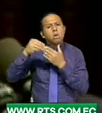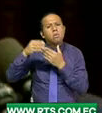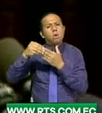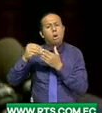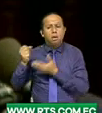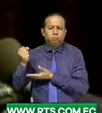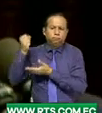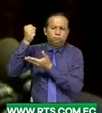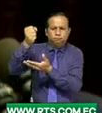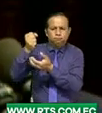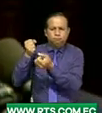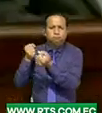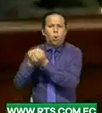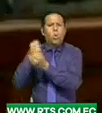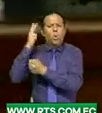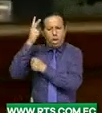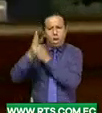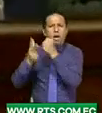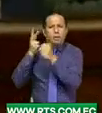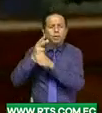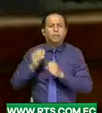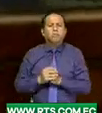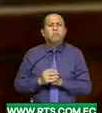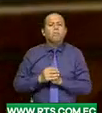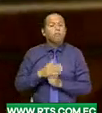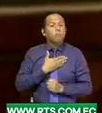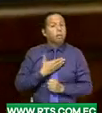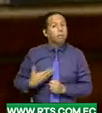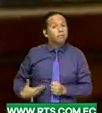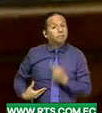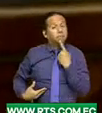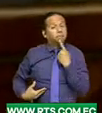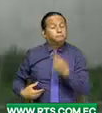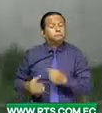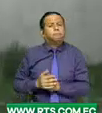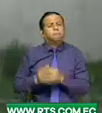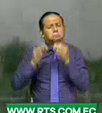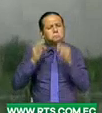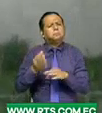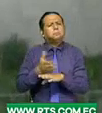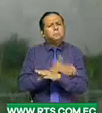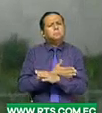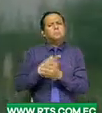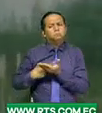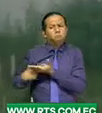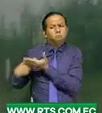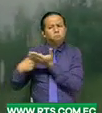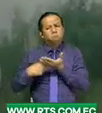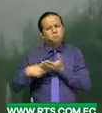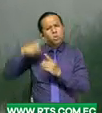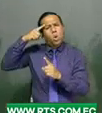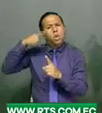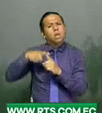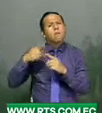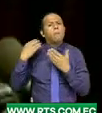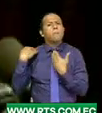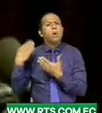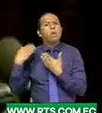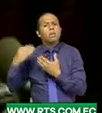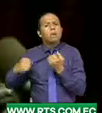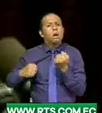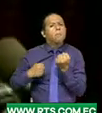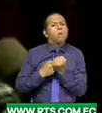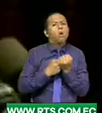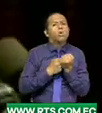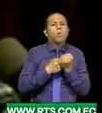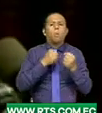próximos 3 años. El primer mandatario aseguró que se trabaja en políticas para superar la crisis carcelaria. Con la